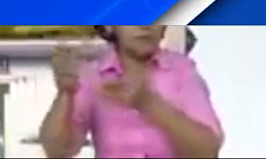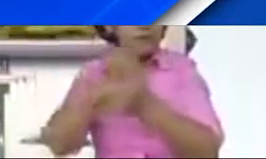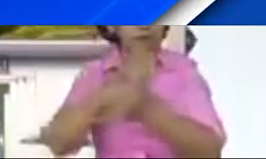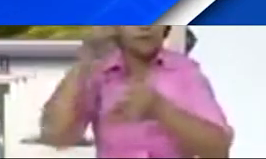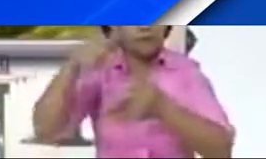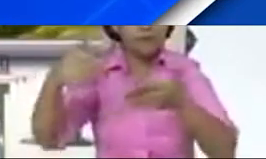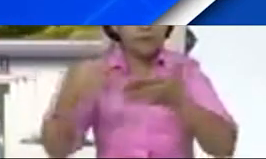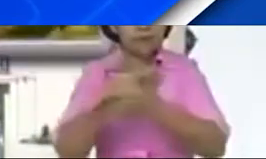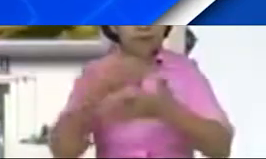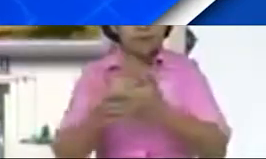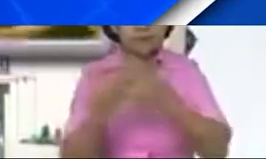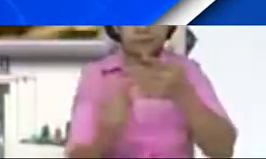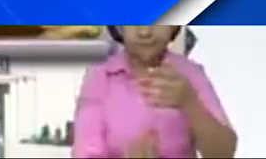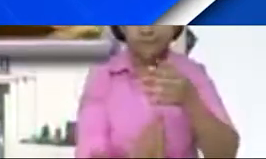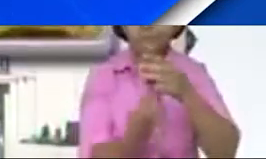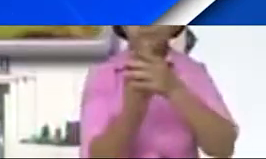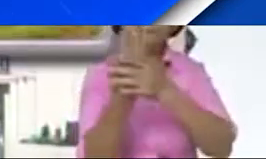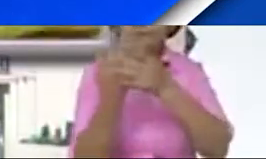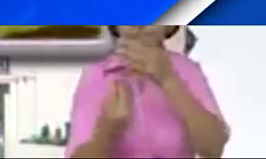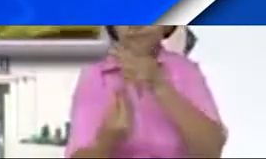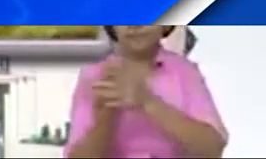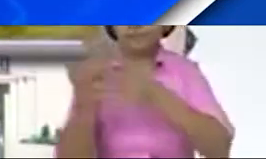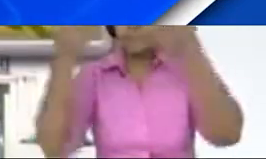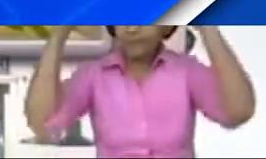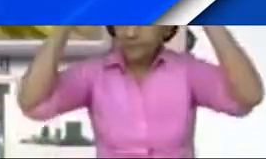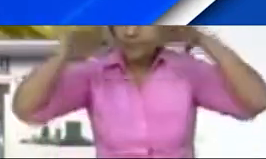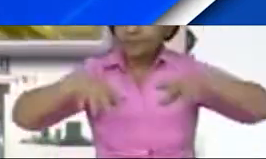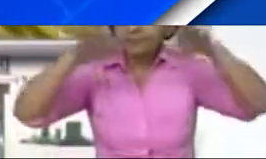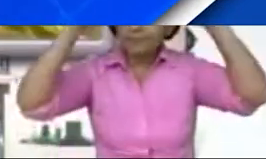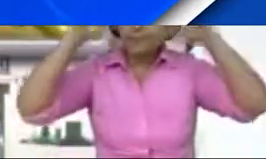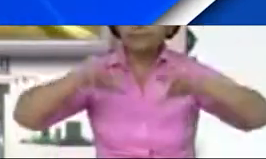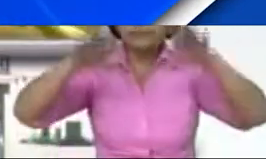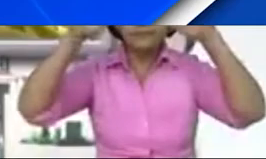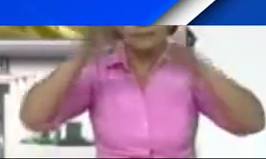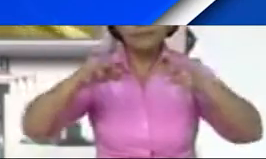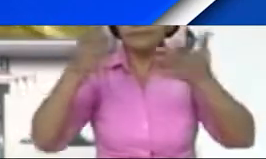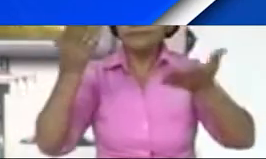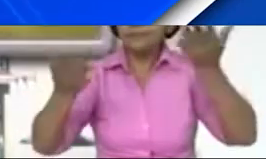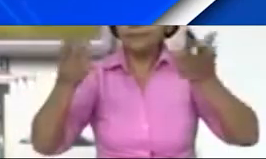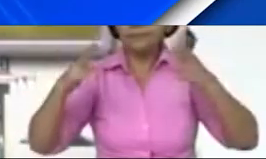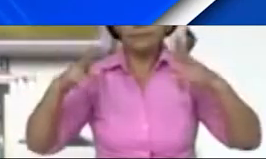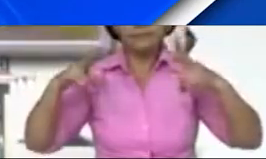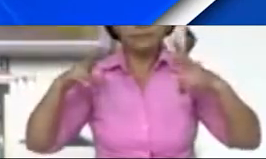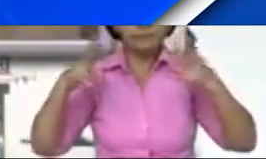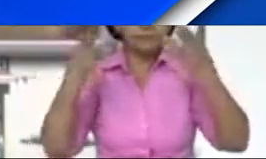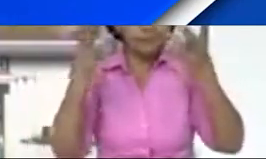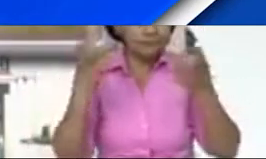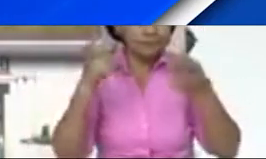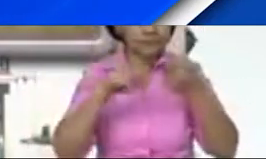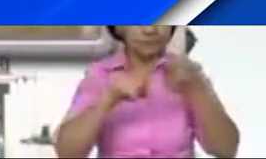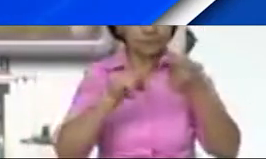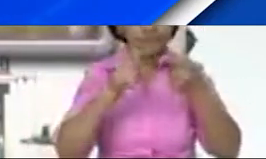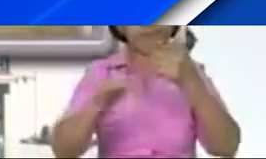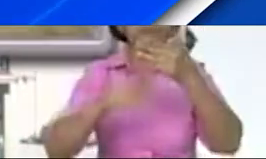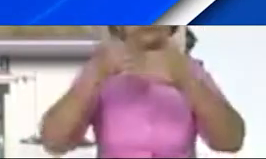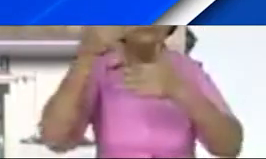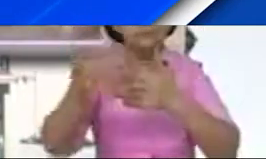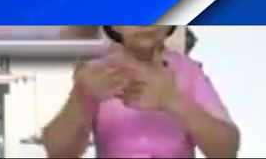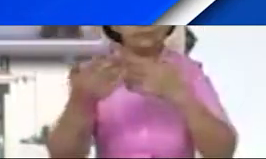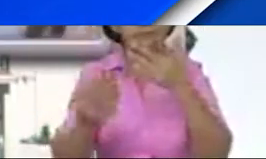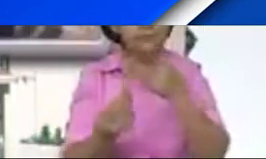ciclo productivo de invierno y verano, o sea, primera y